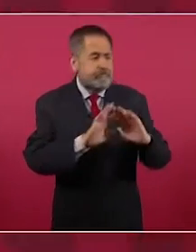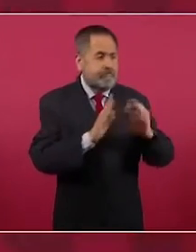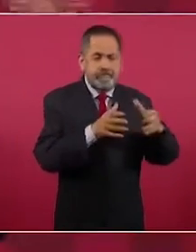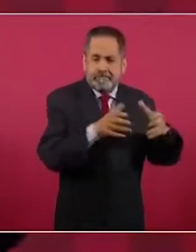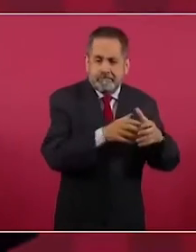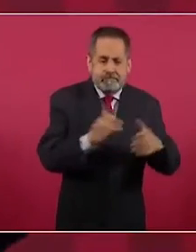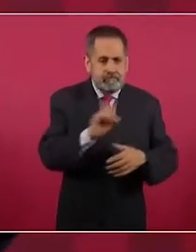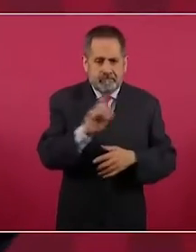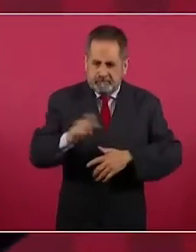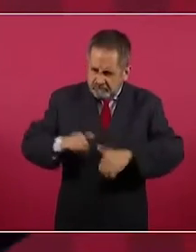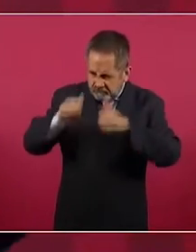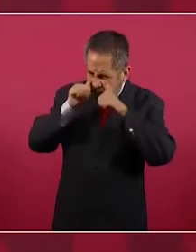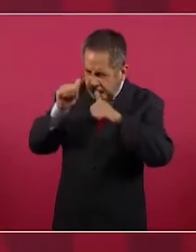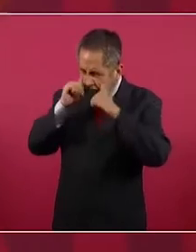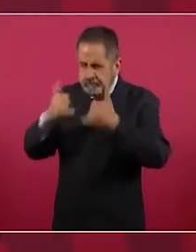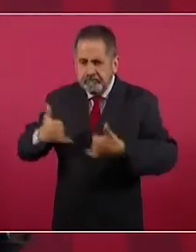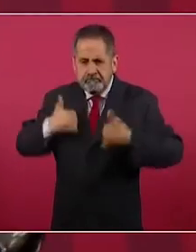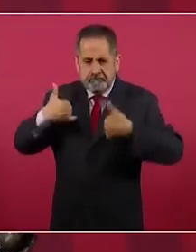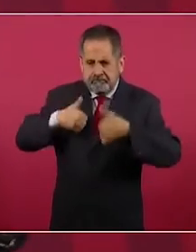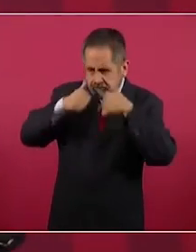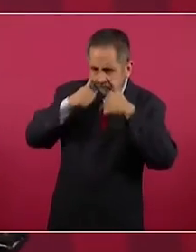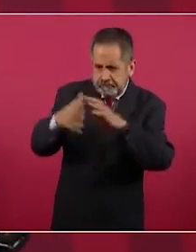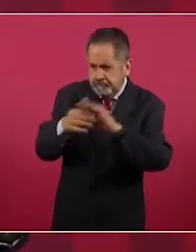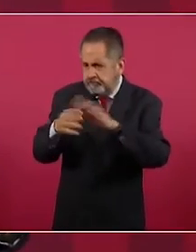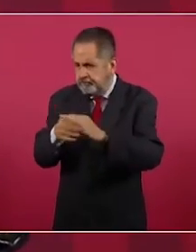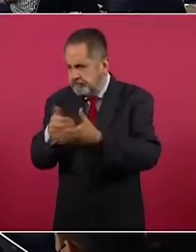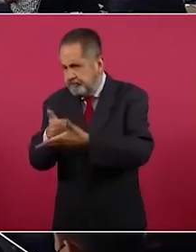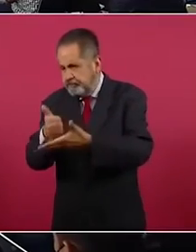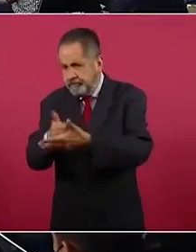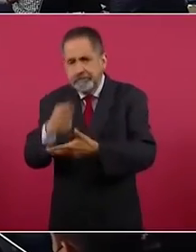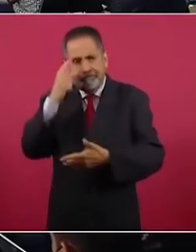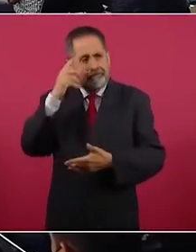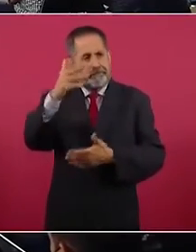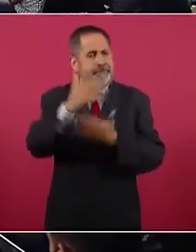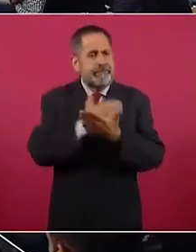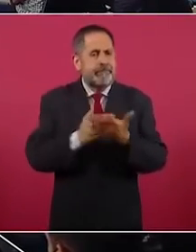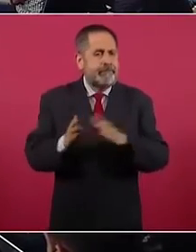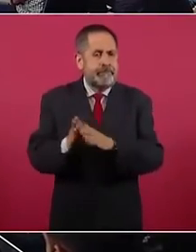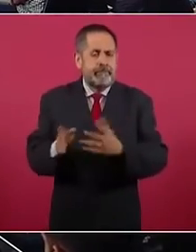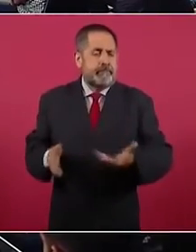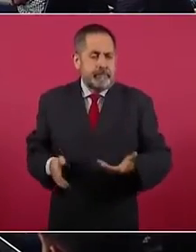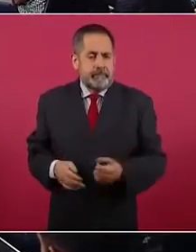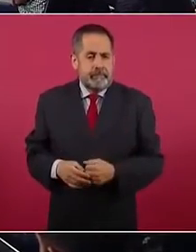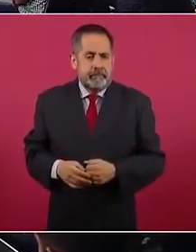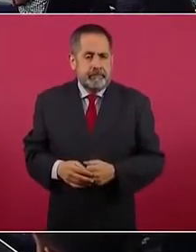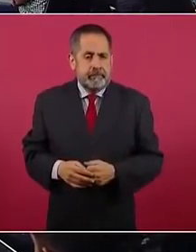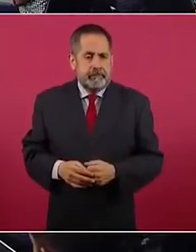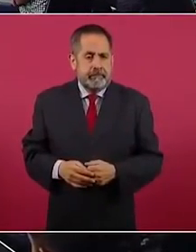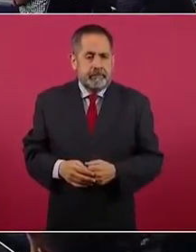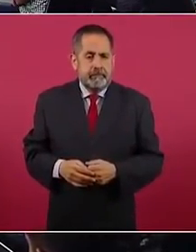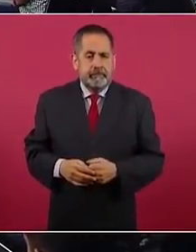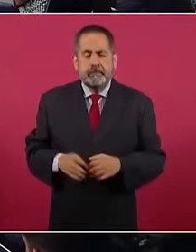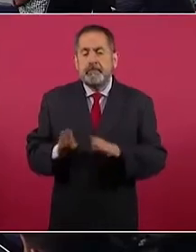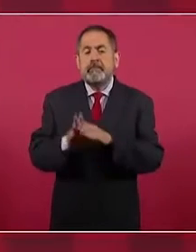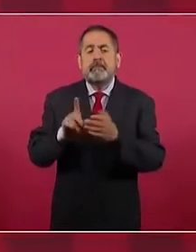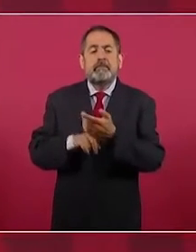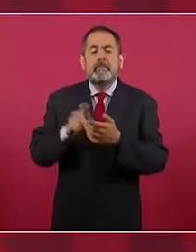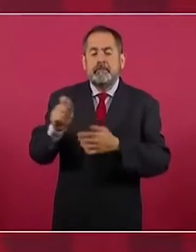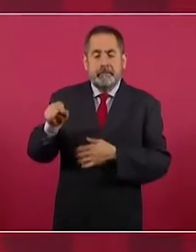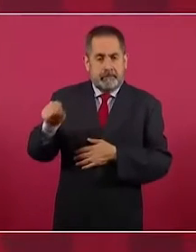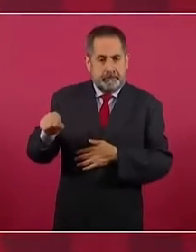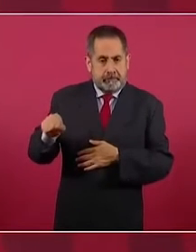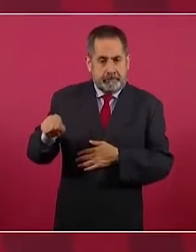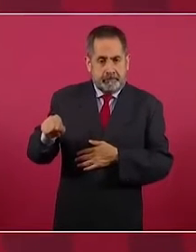jóvenes, todo lo que estamos haciendo es para eso. ¿Y cómo sustentarlo? Vamos